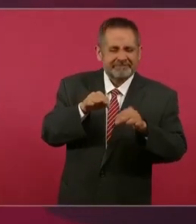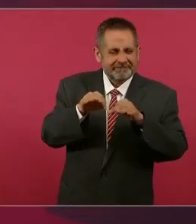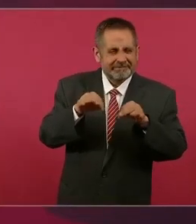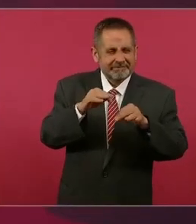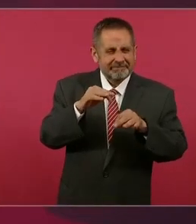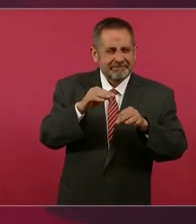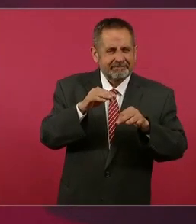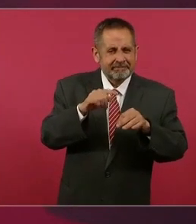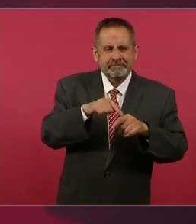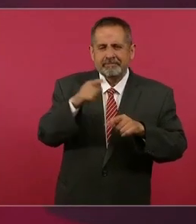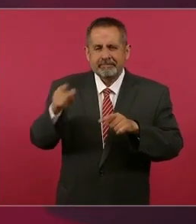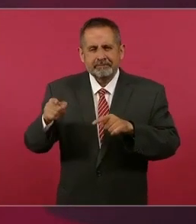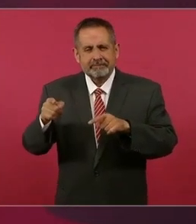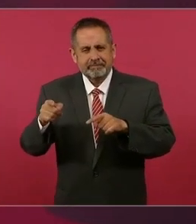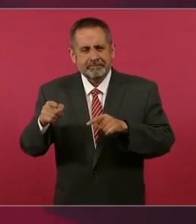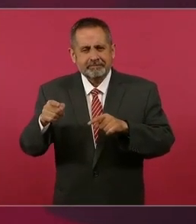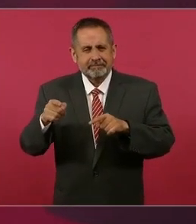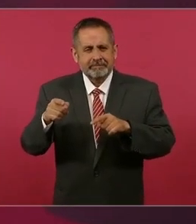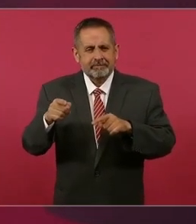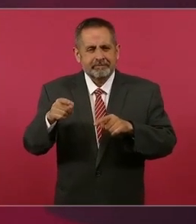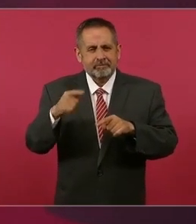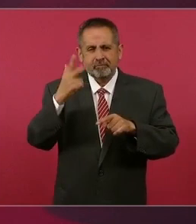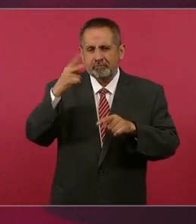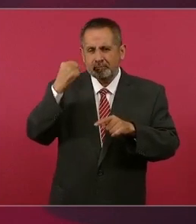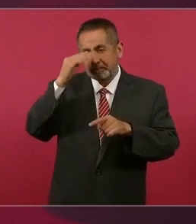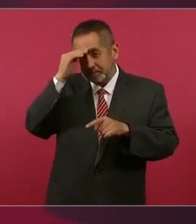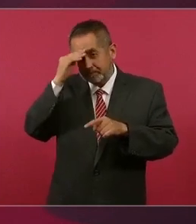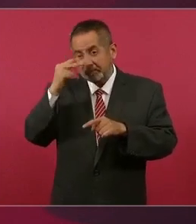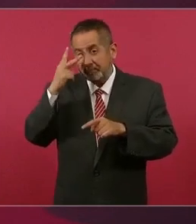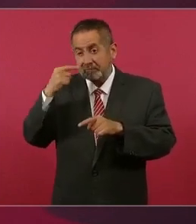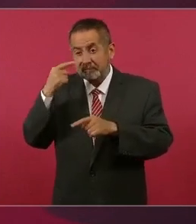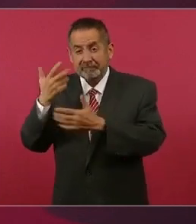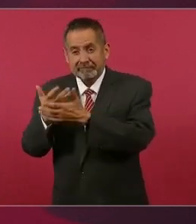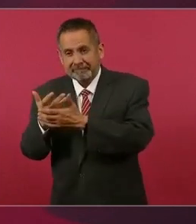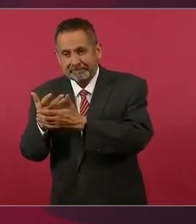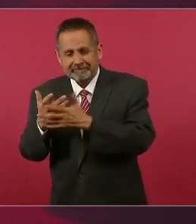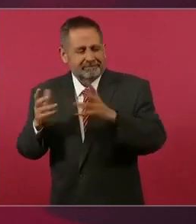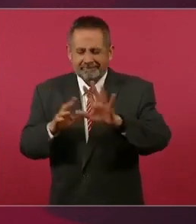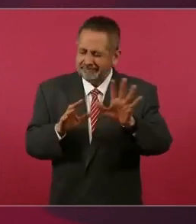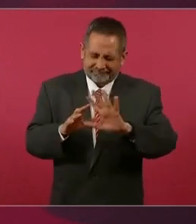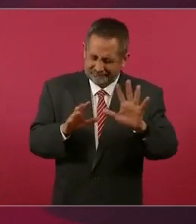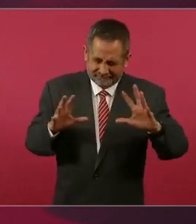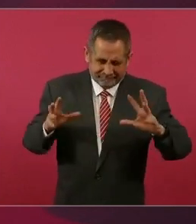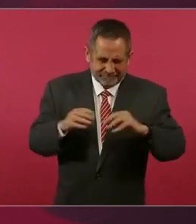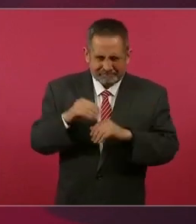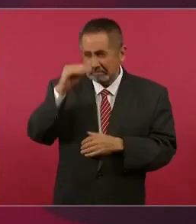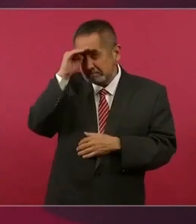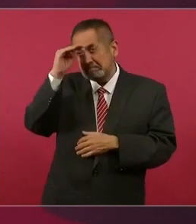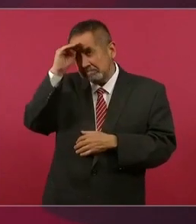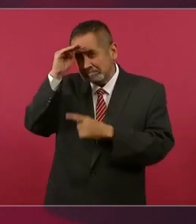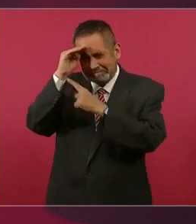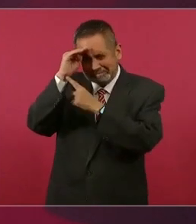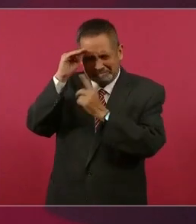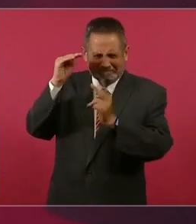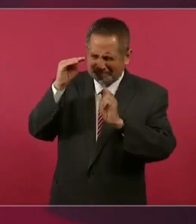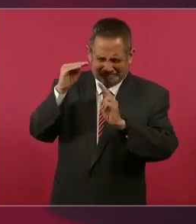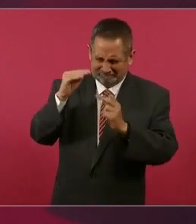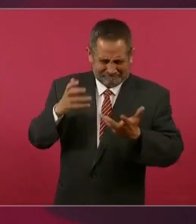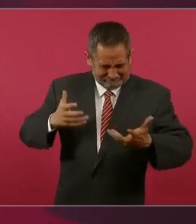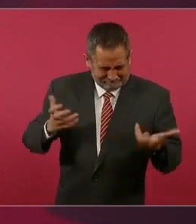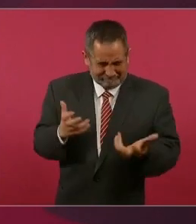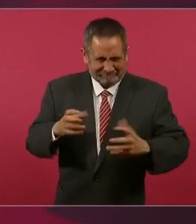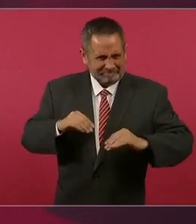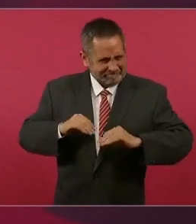trabajar, 8 horas para pensar y 8 horas para descansar. No. ¿Qué vamos a estar pensando?